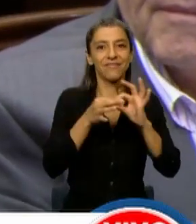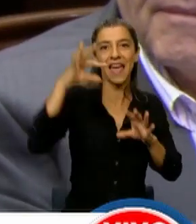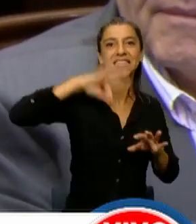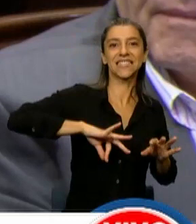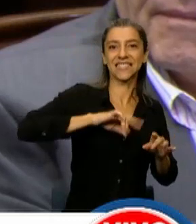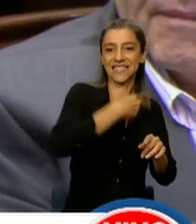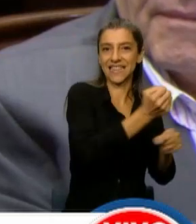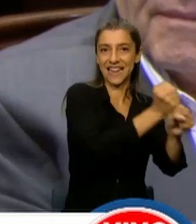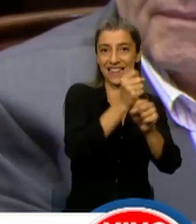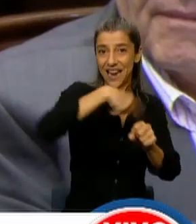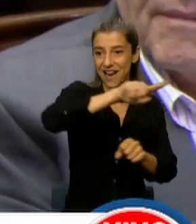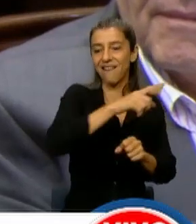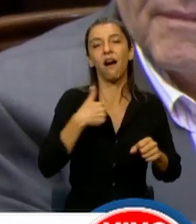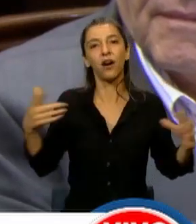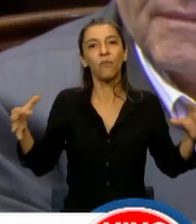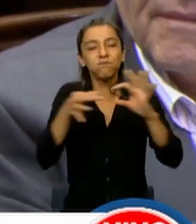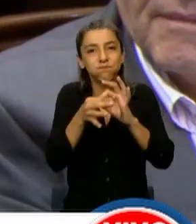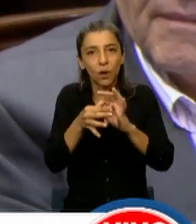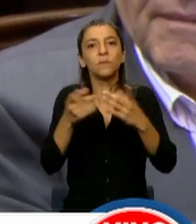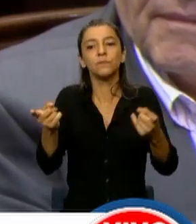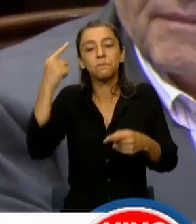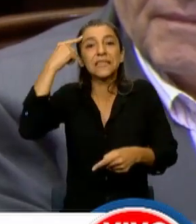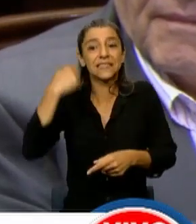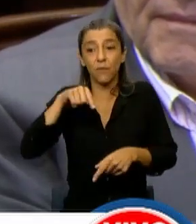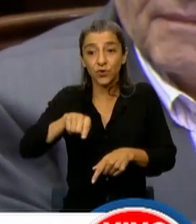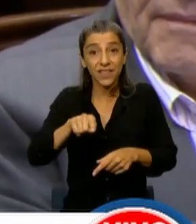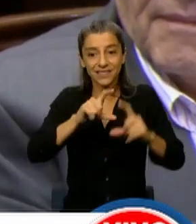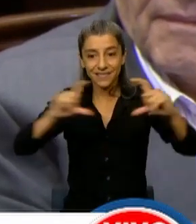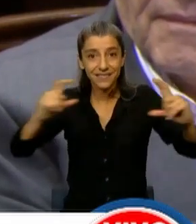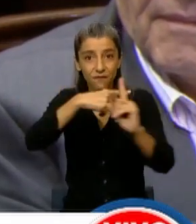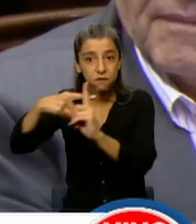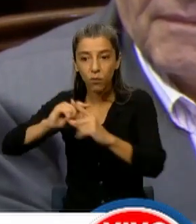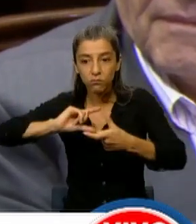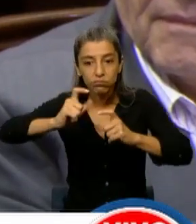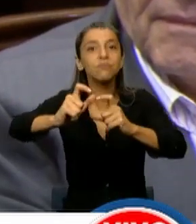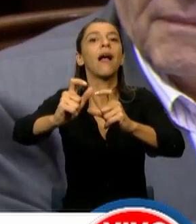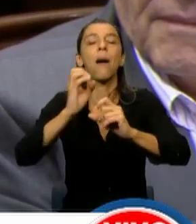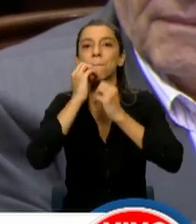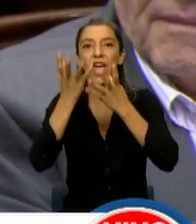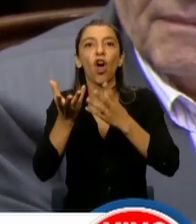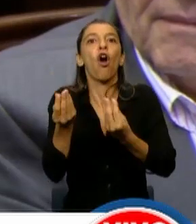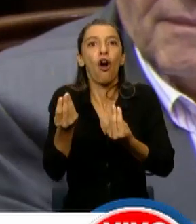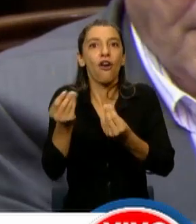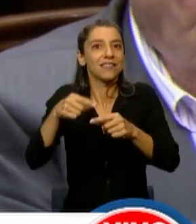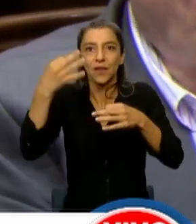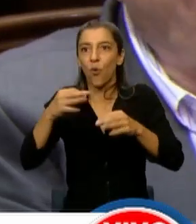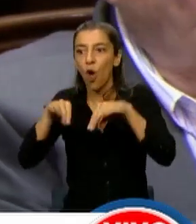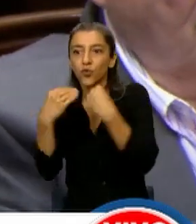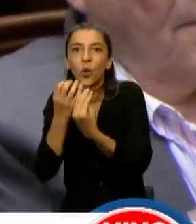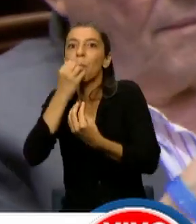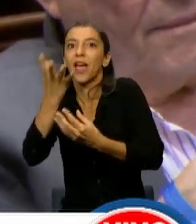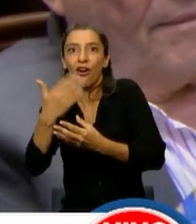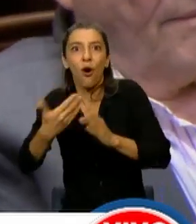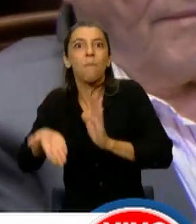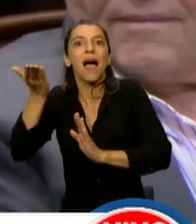Argentina, ese indicador nos iba a dar una mejora por encima de la inflación. Y el año pasado